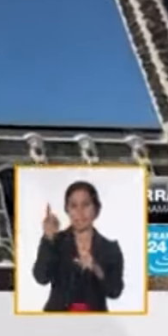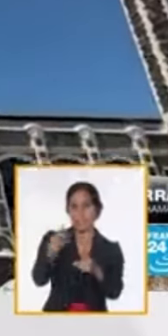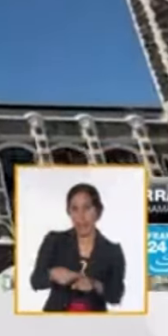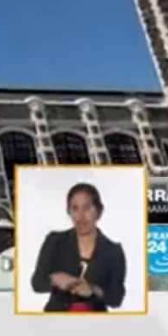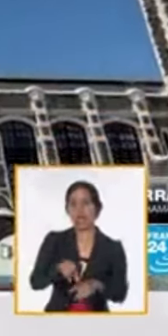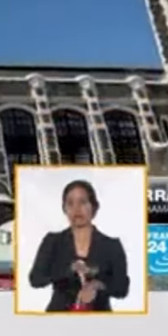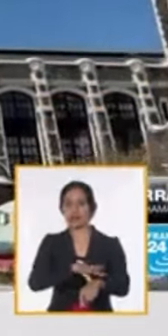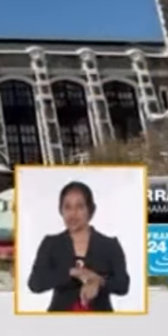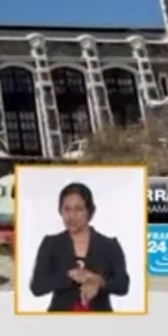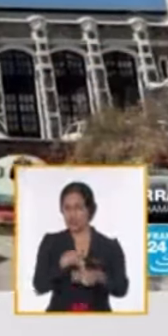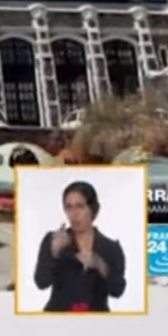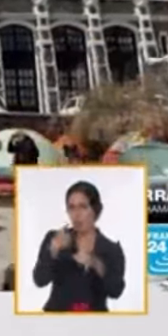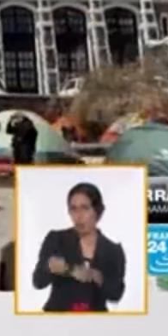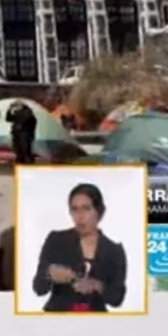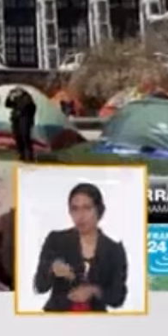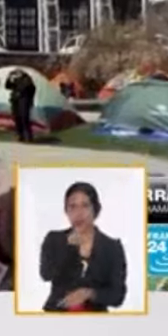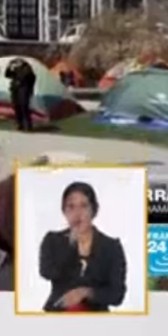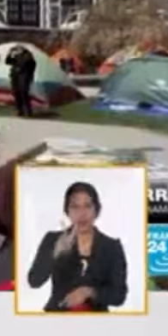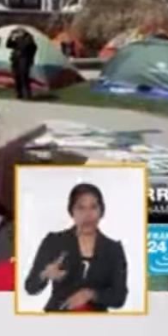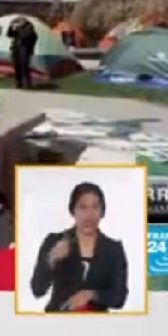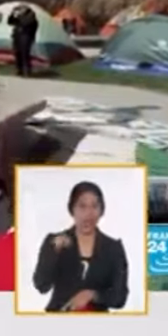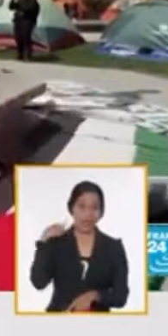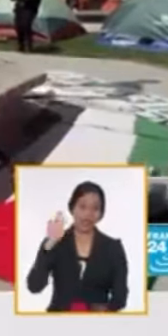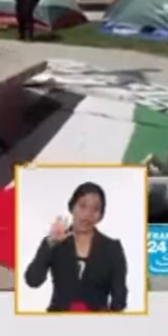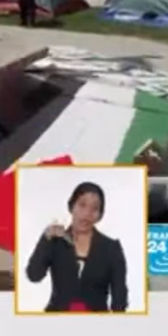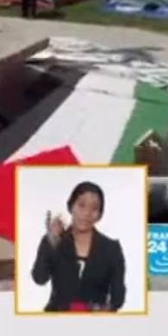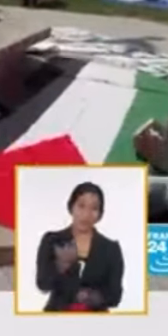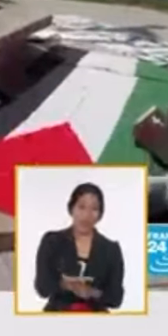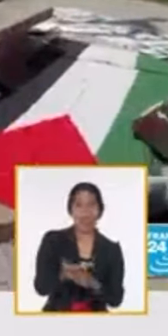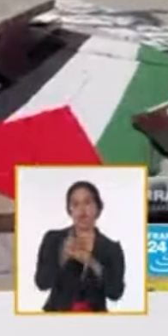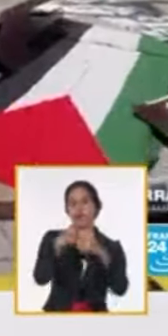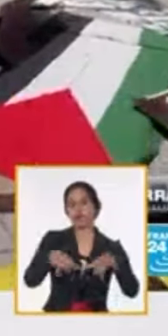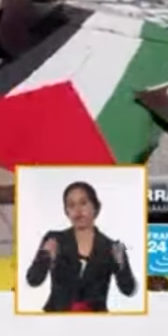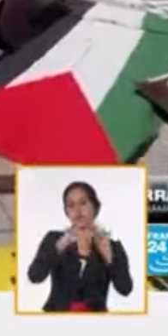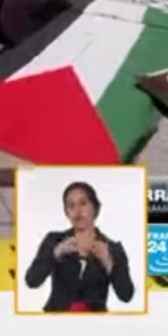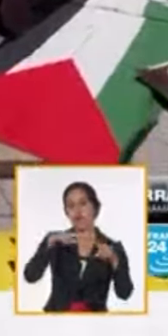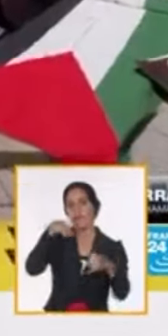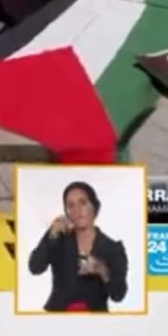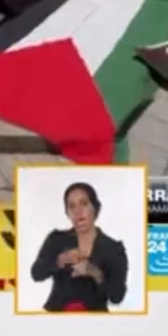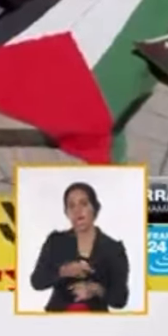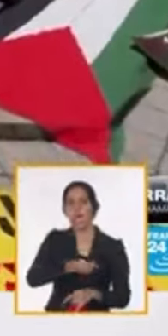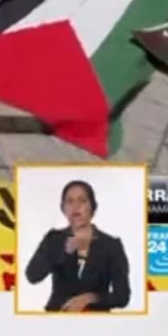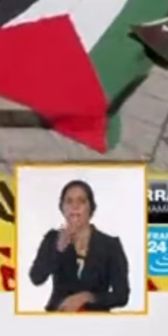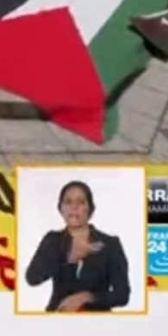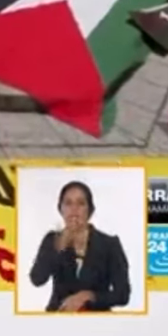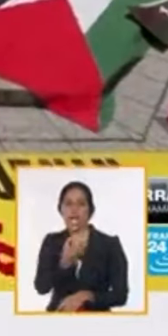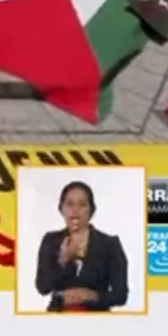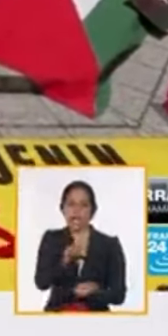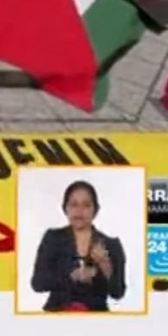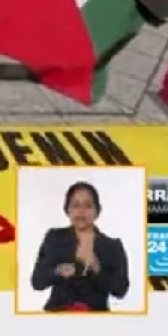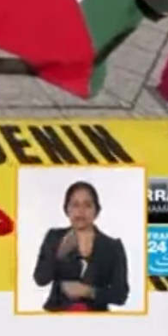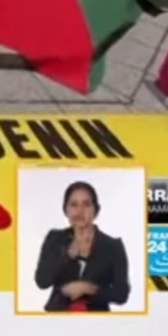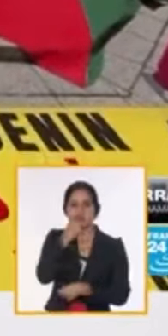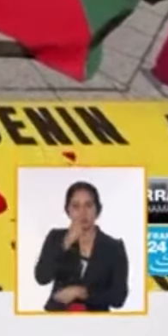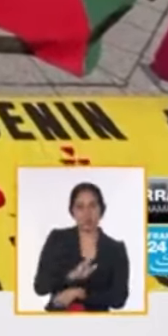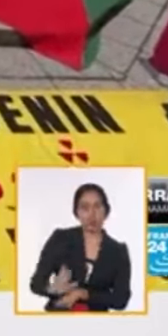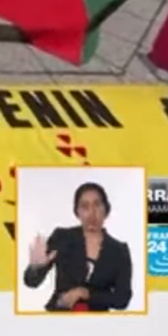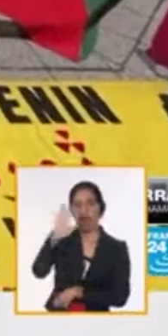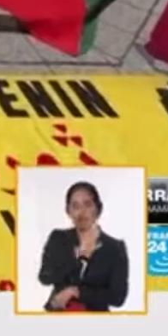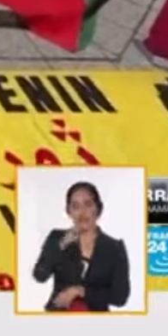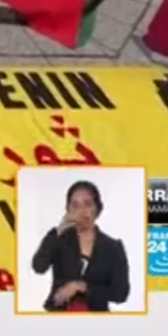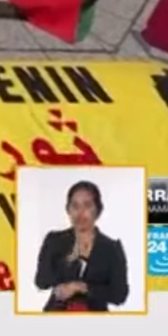después, estudiantes de este país lograron que algunas universidades cortaran sus inversiones en negocios en Sudáfrica, en plena época del